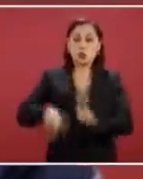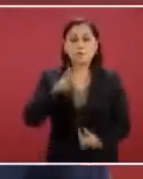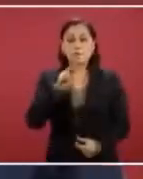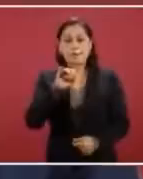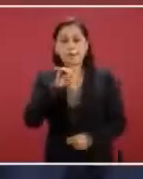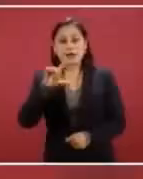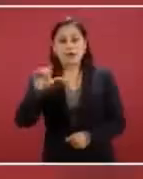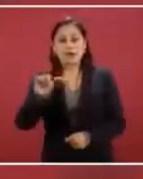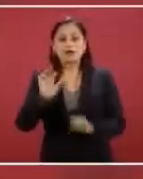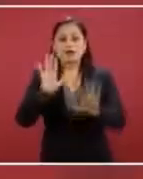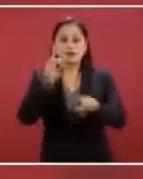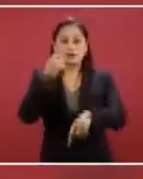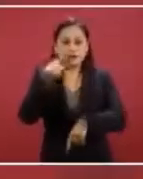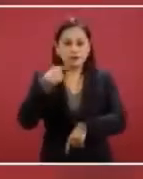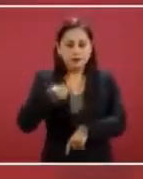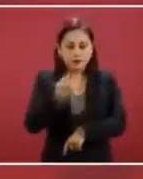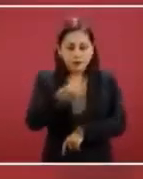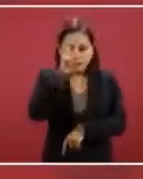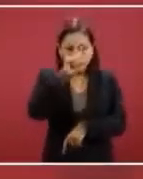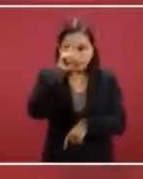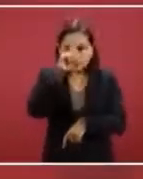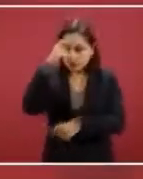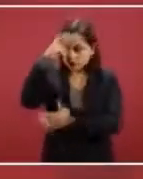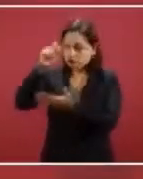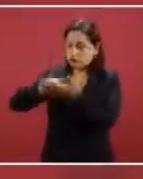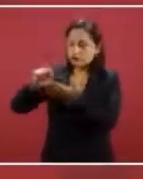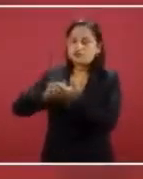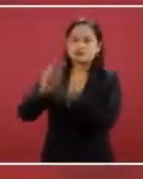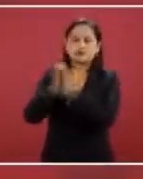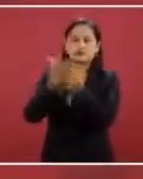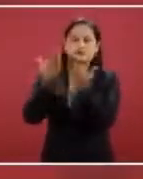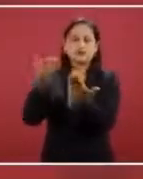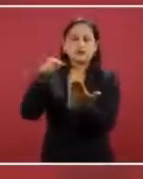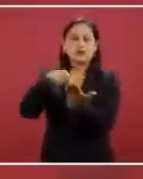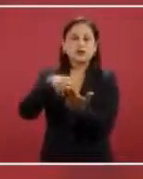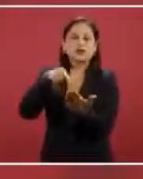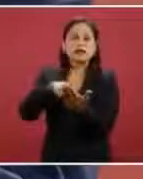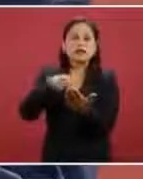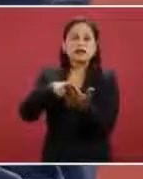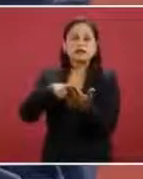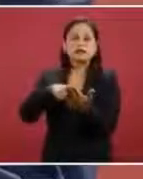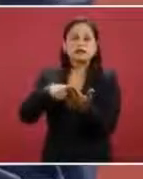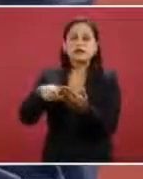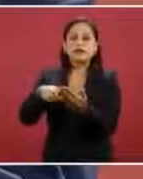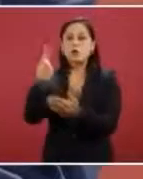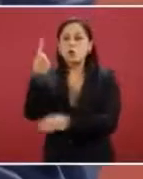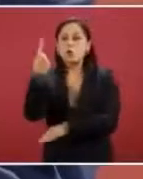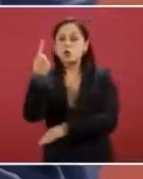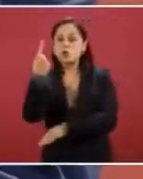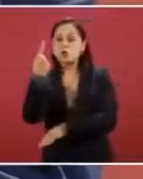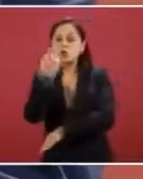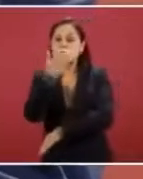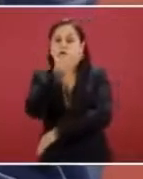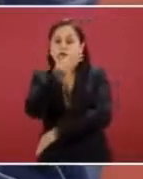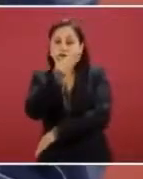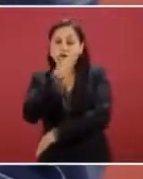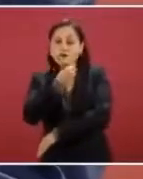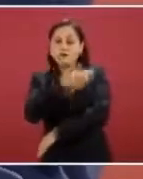que escribió un familiar de Maclovio Herrera. Es